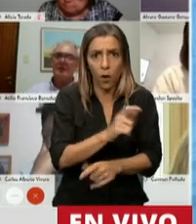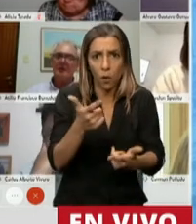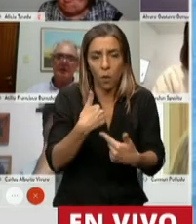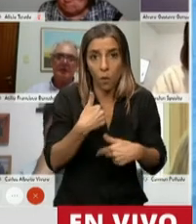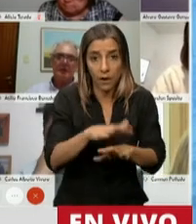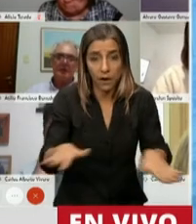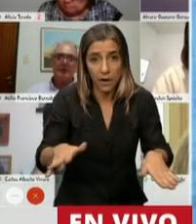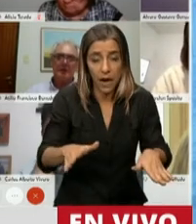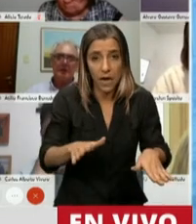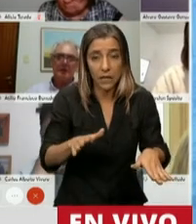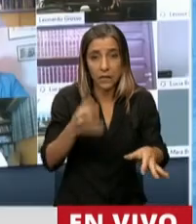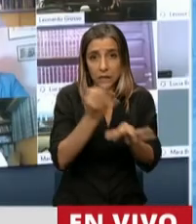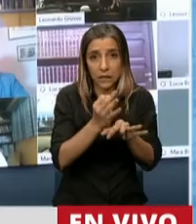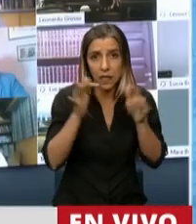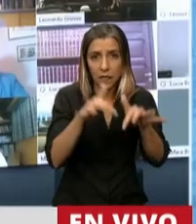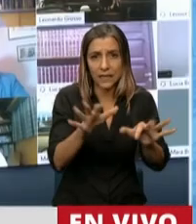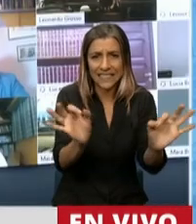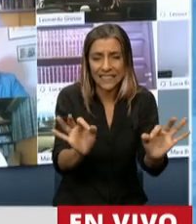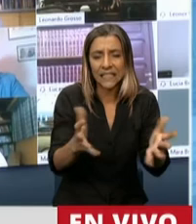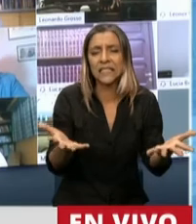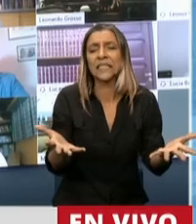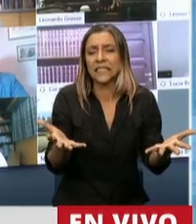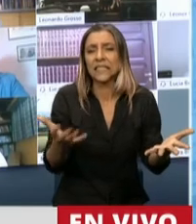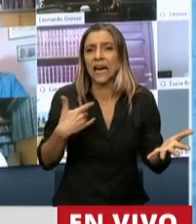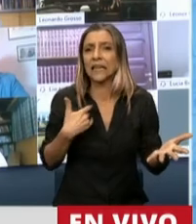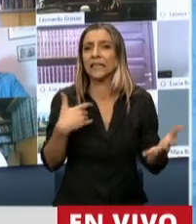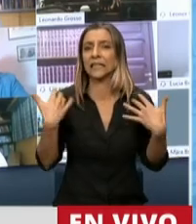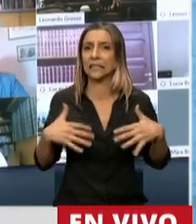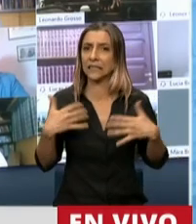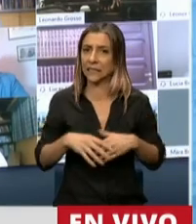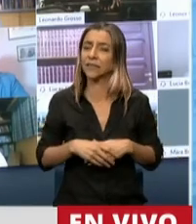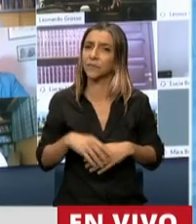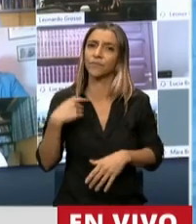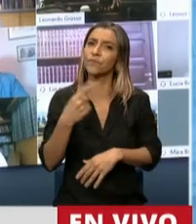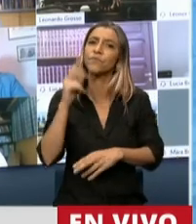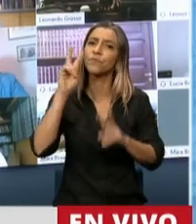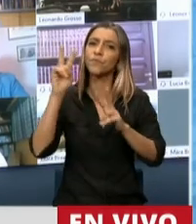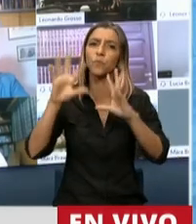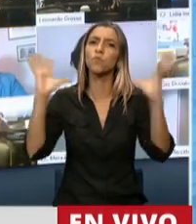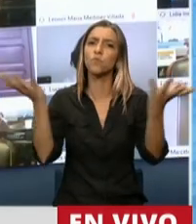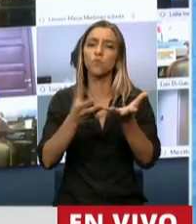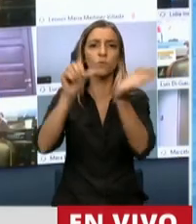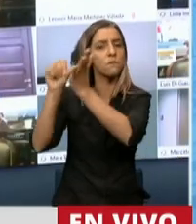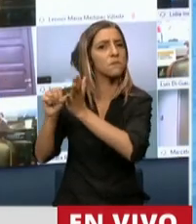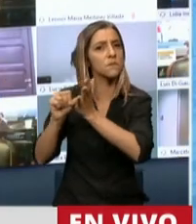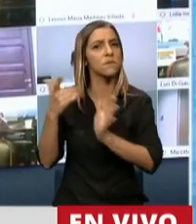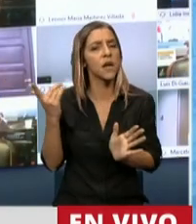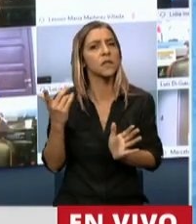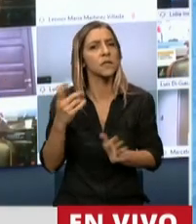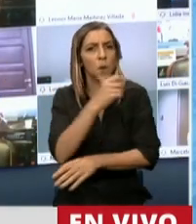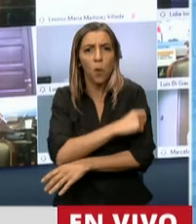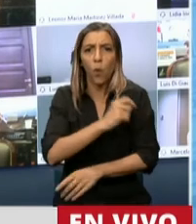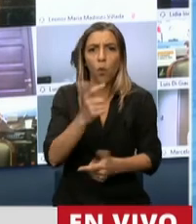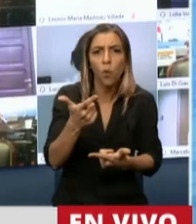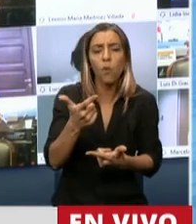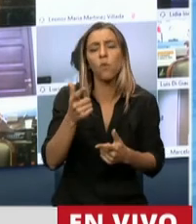mundo, sepámoslo, no cuenta con vacunas, pero tiene clases. Demore lo que demore este proceso, tenemos que volver